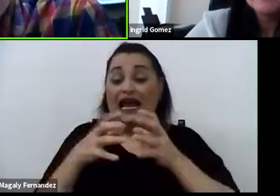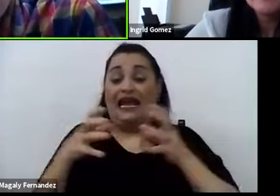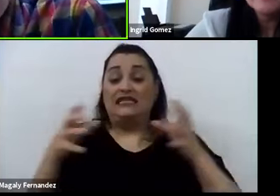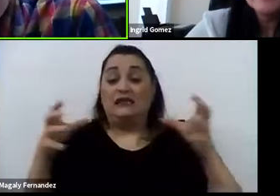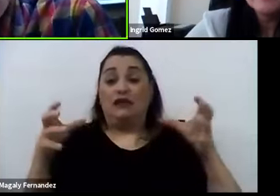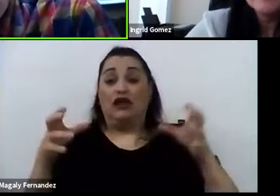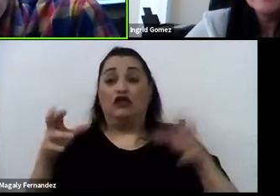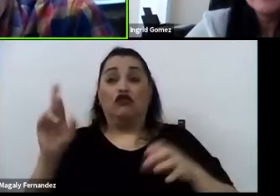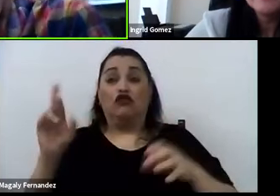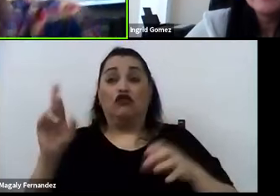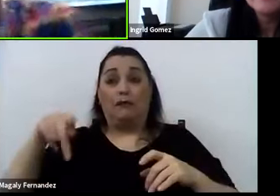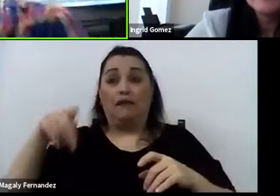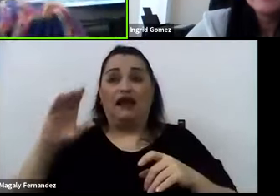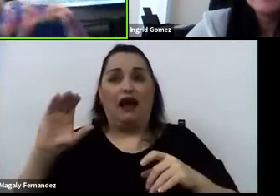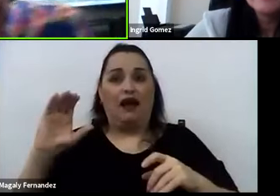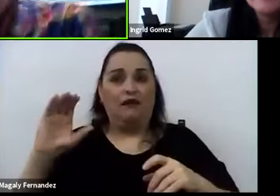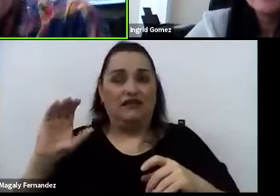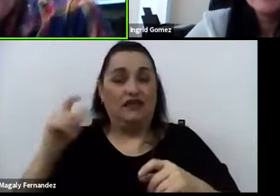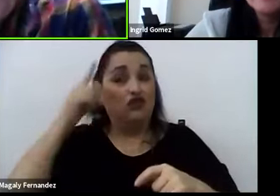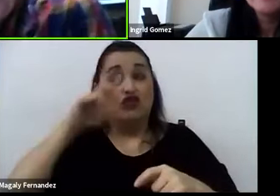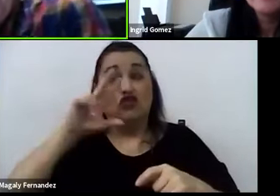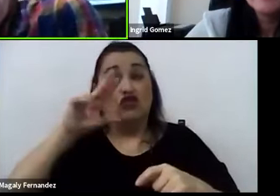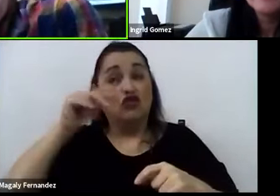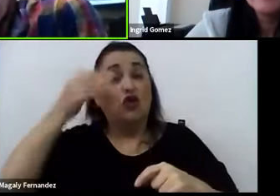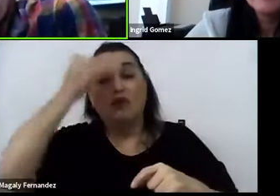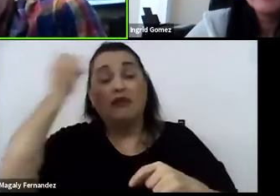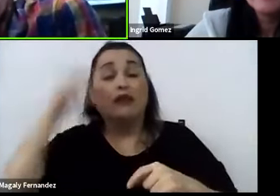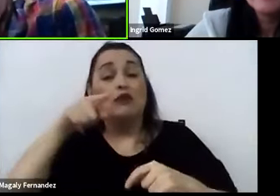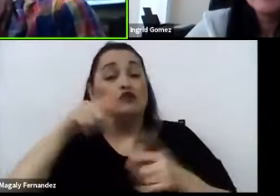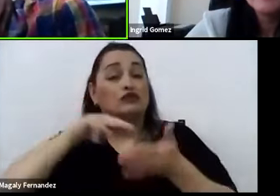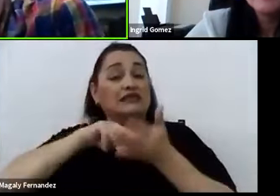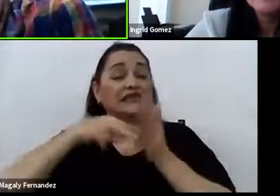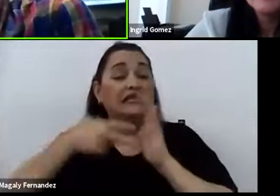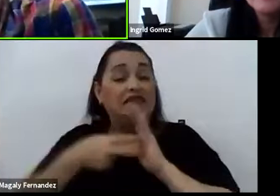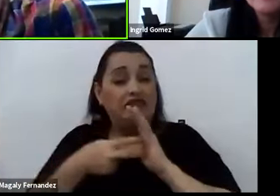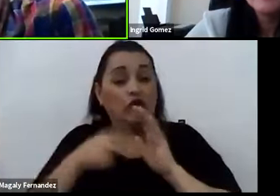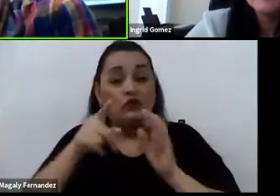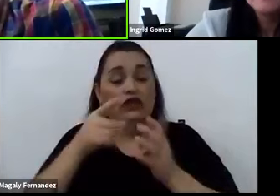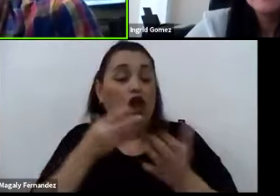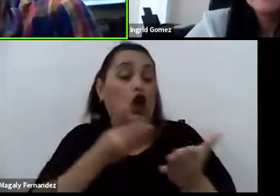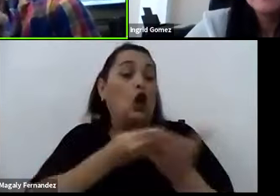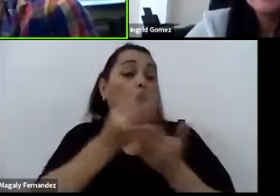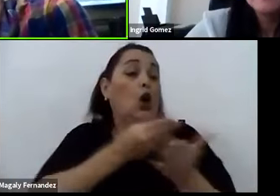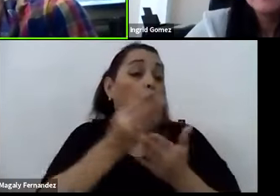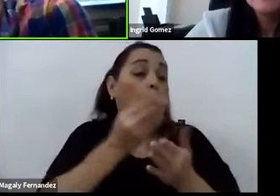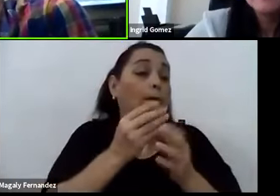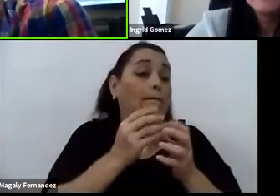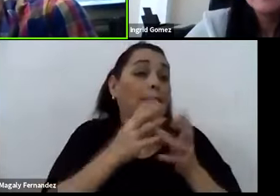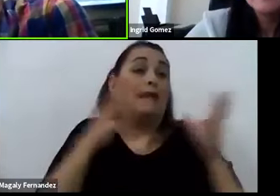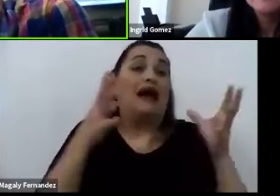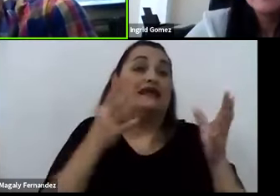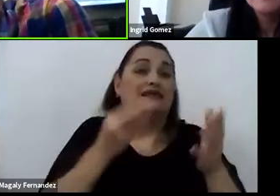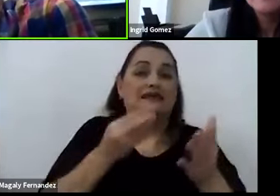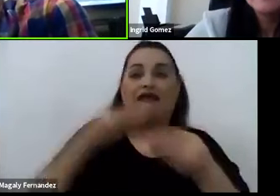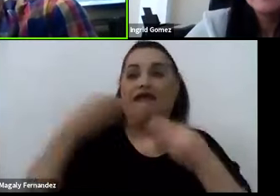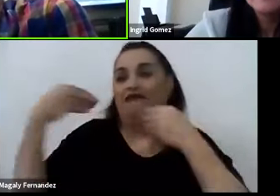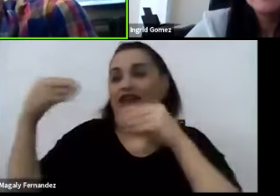per cápita. No olvidemos que eso significa que has comprado o vendido más cosas en tu